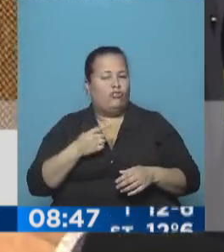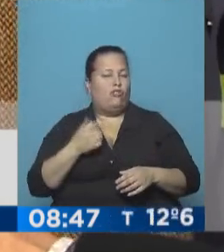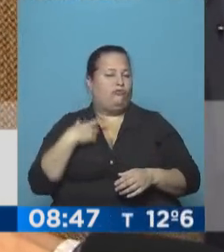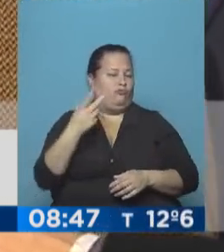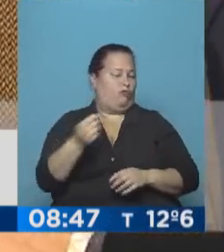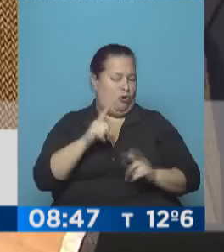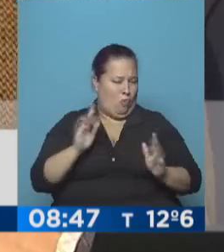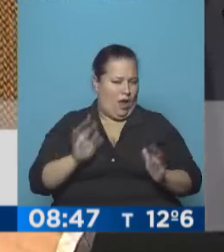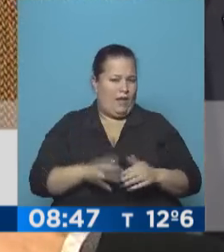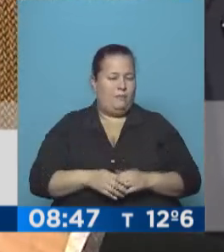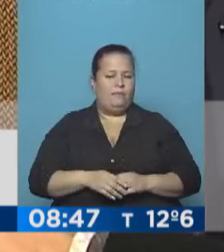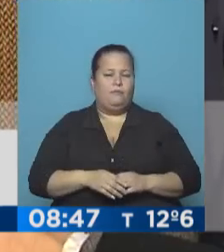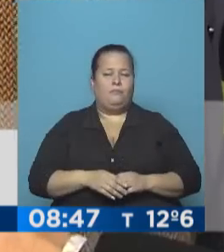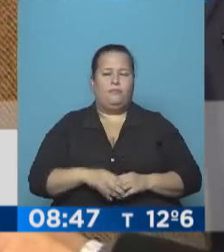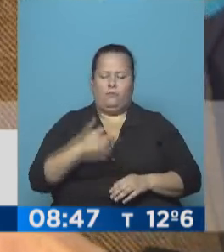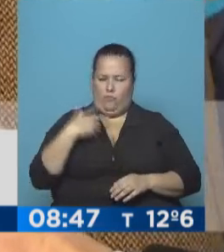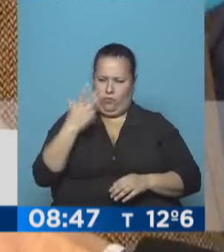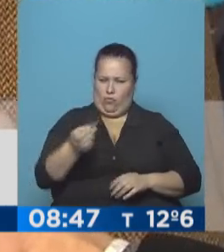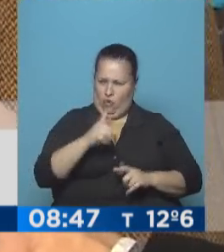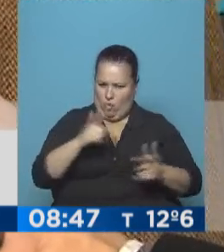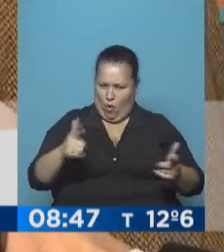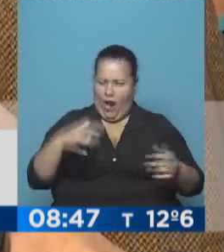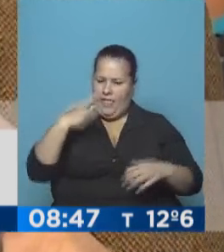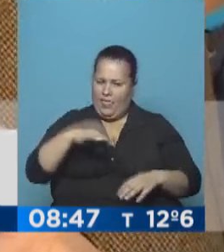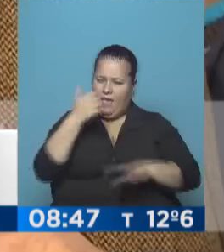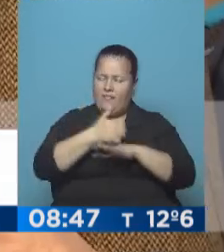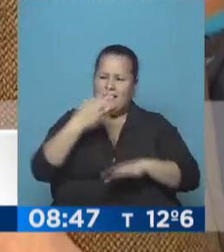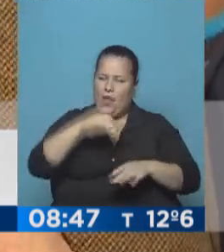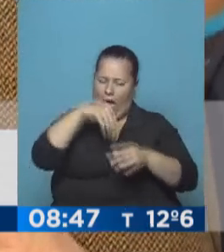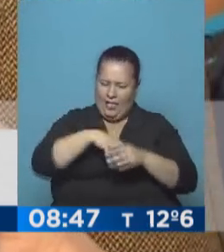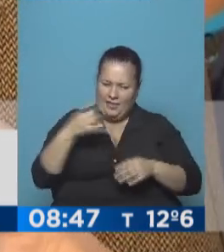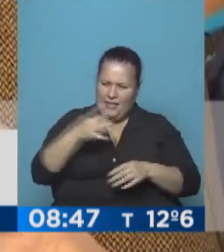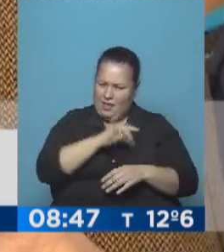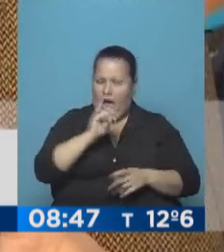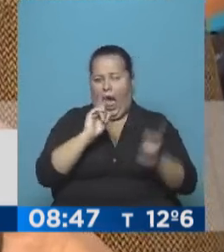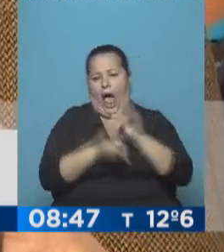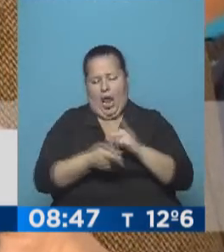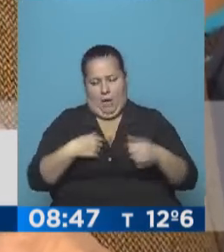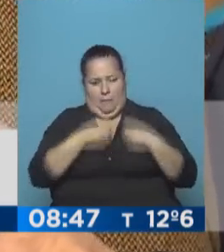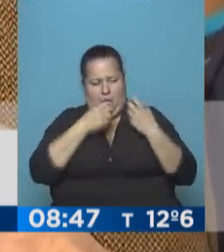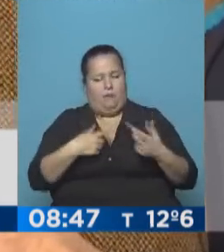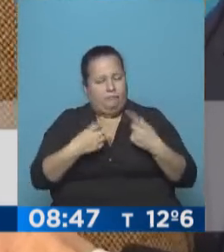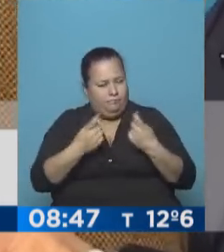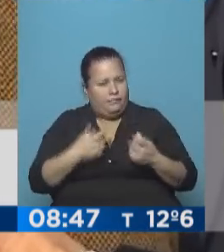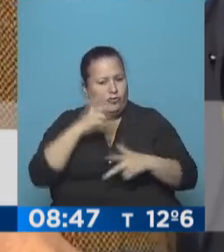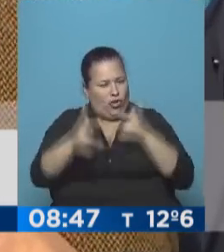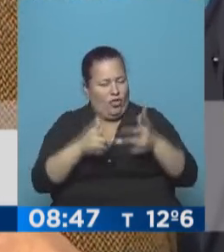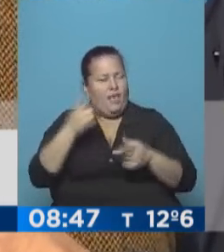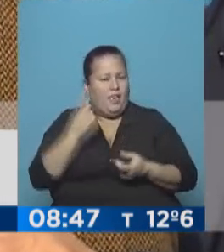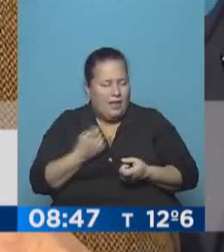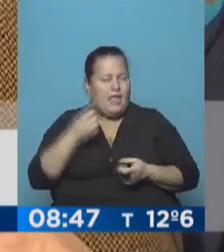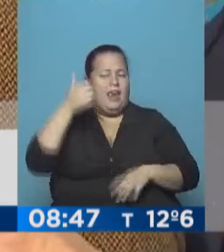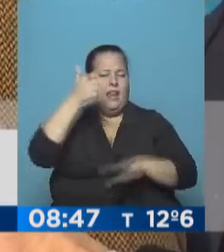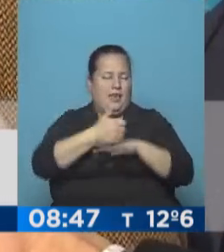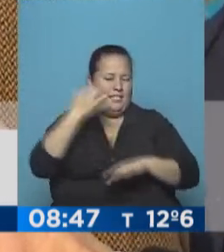negamos de ninguna manera a que haya seguridad. Por el contrario, nosotros estamos diciendo de que